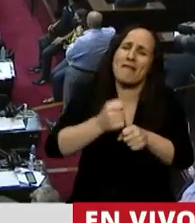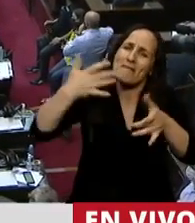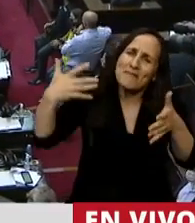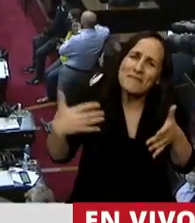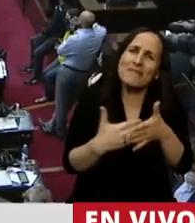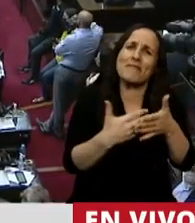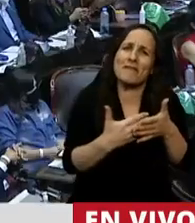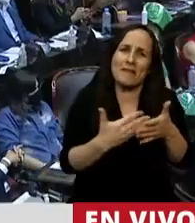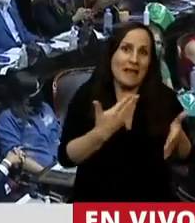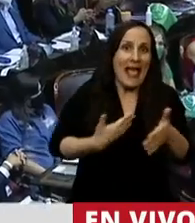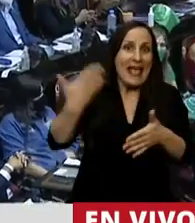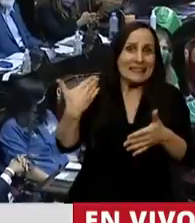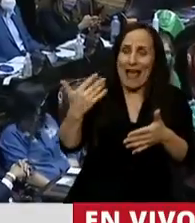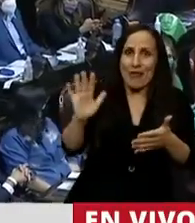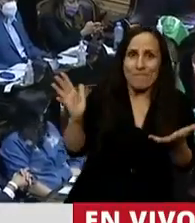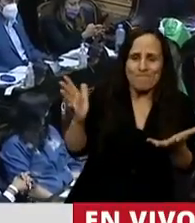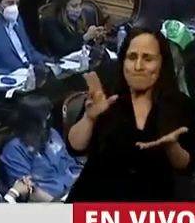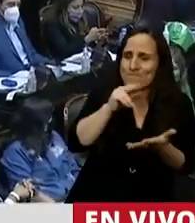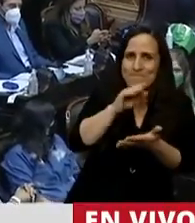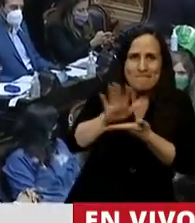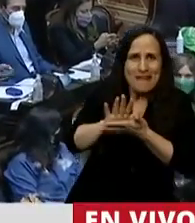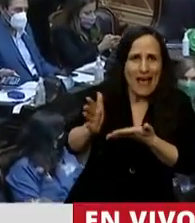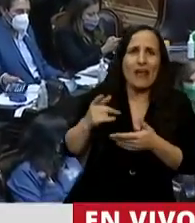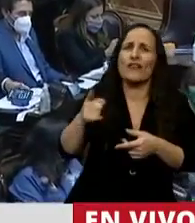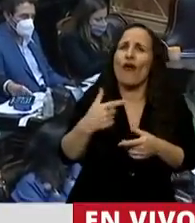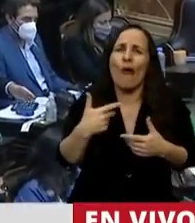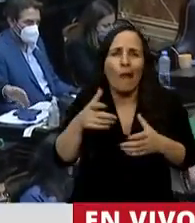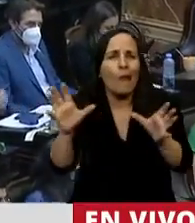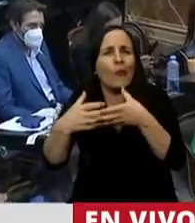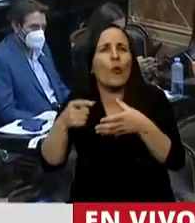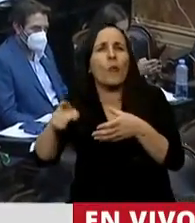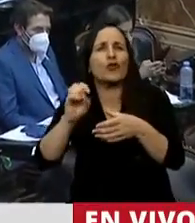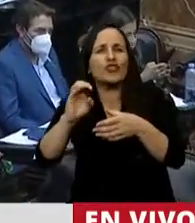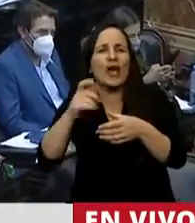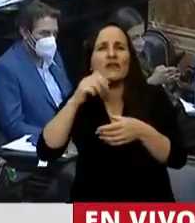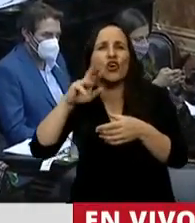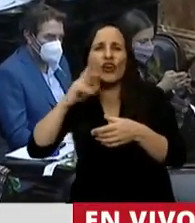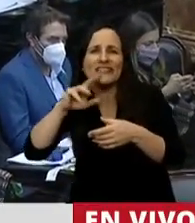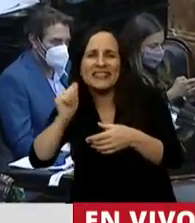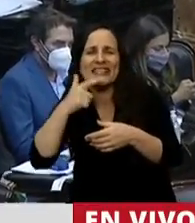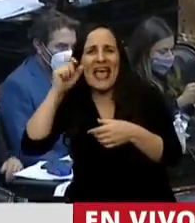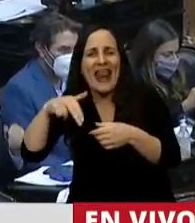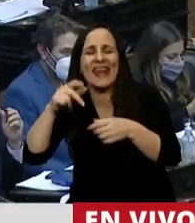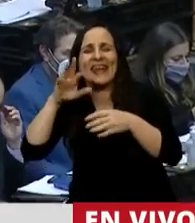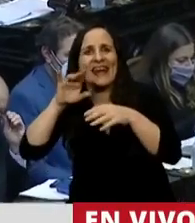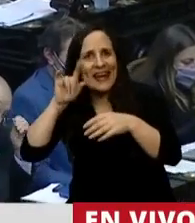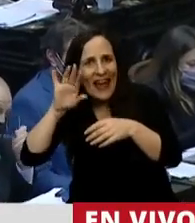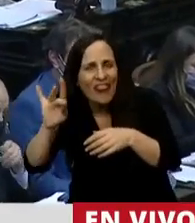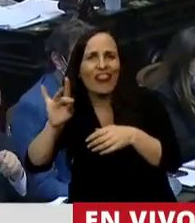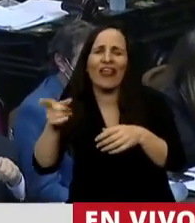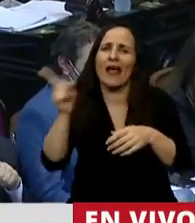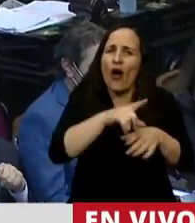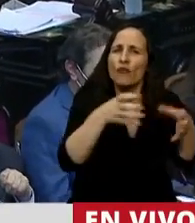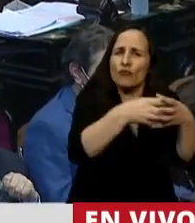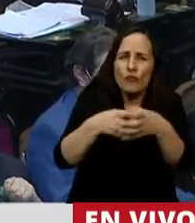Estado ha estado ausente. Quiero rescatar a las socorristas en red, quiero rescatar a las profesionales por el derecho a decidir y